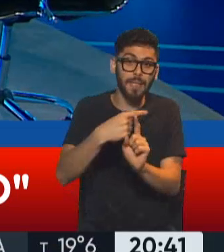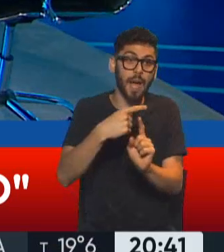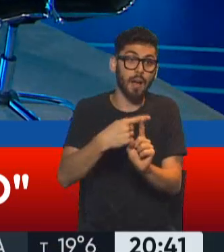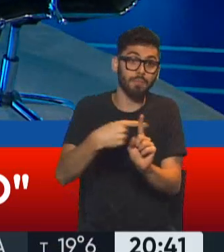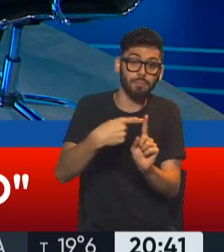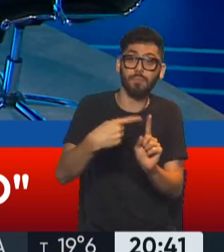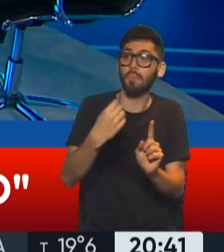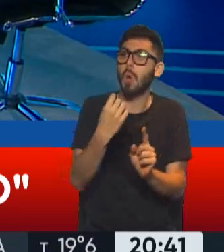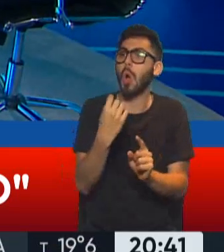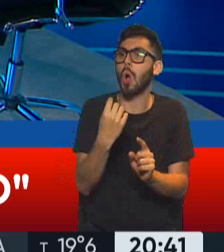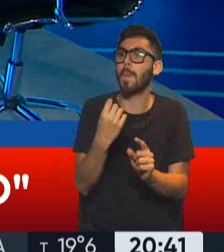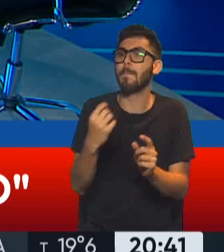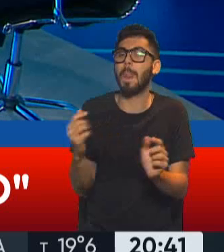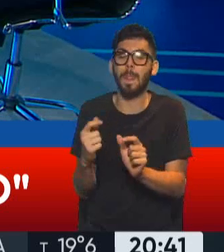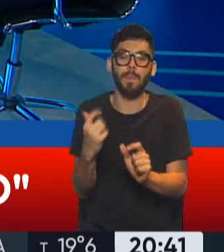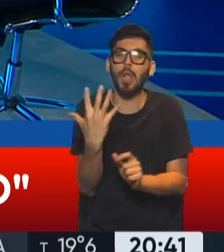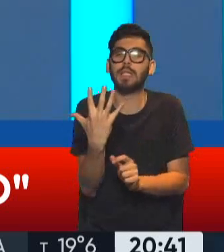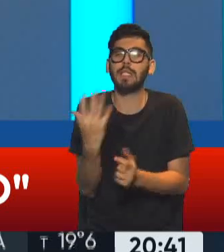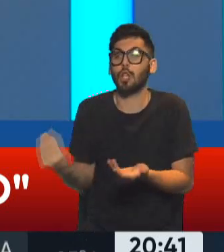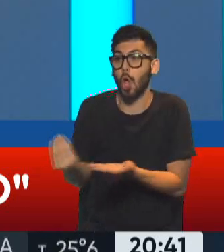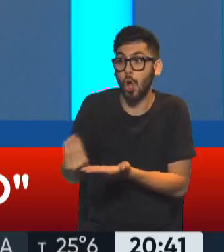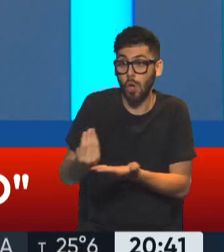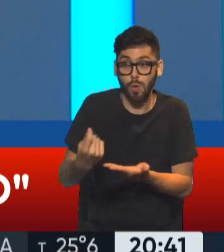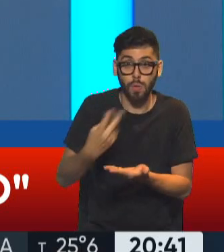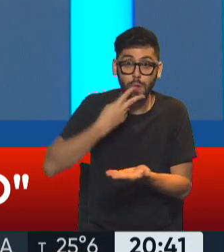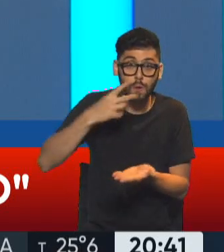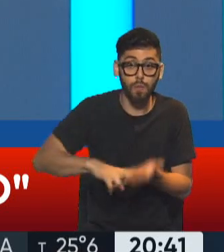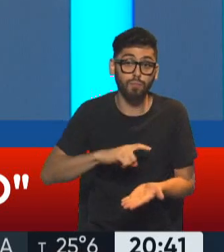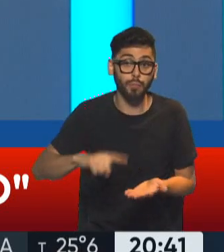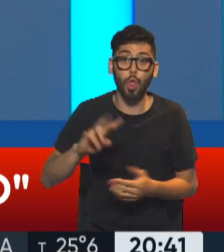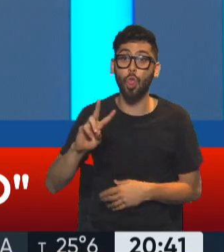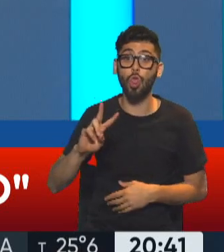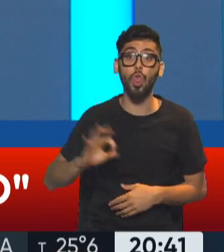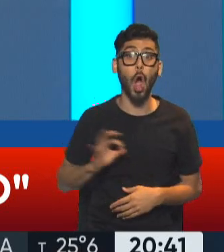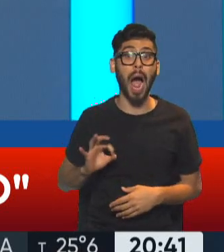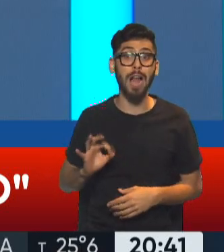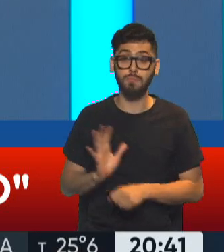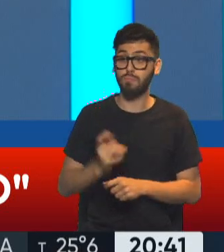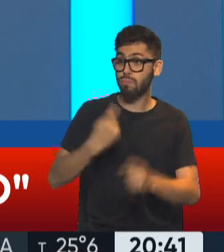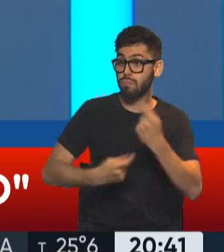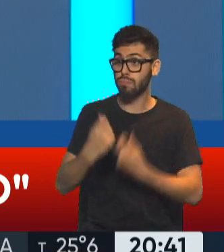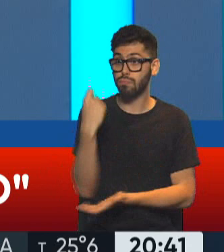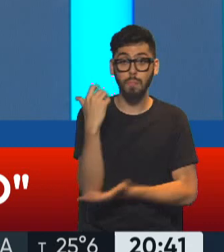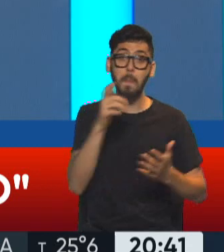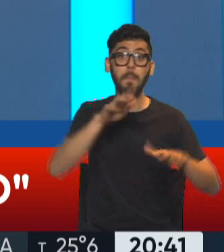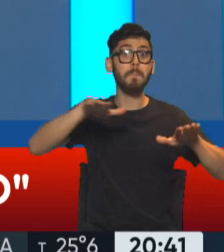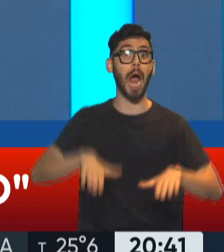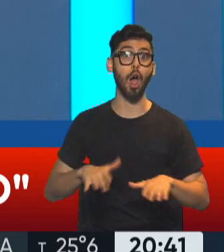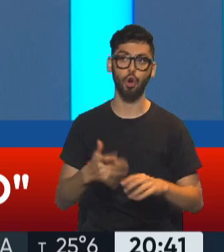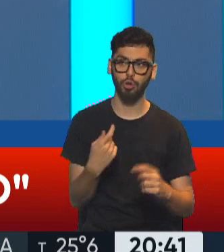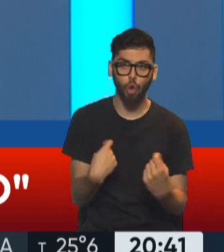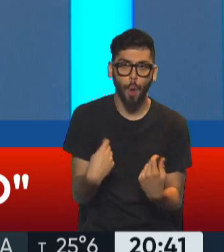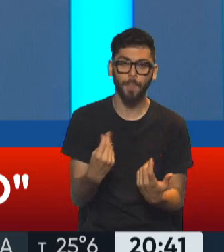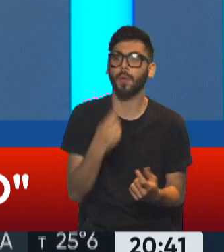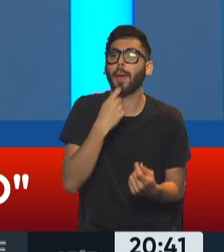5 empleados tiene una carga patronal que no la puede soportar después de sufrir 2 años casi de parálisis de la economía. Digo, la bicicletería de barrio,